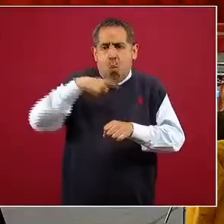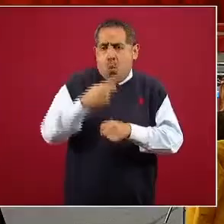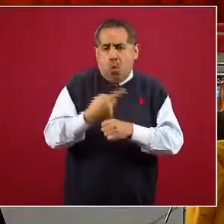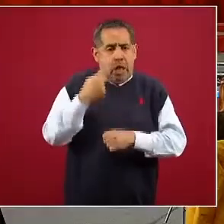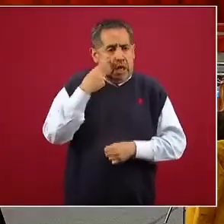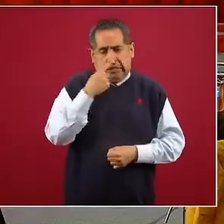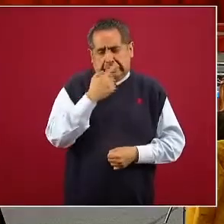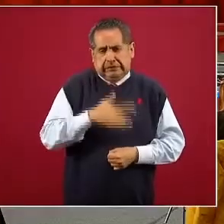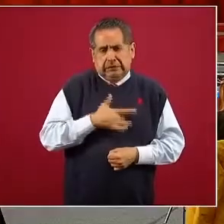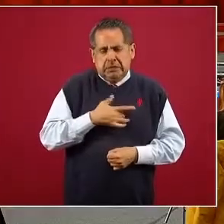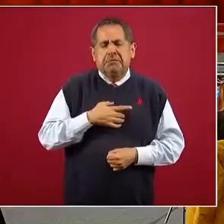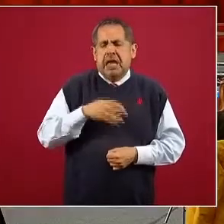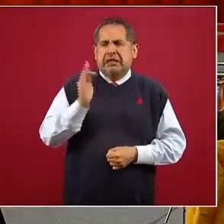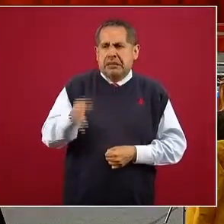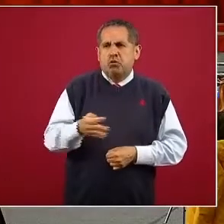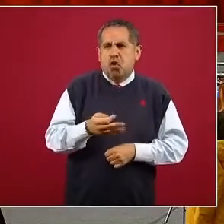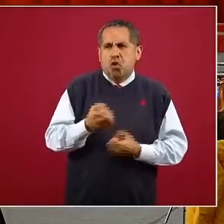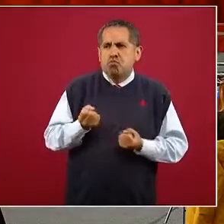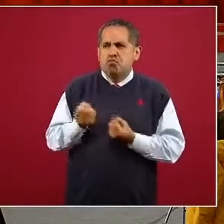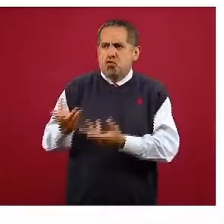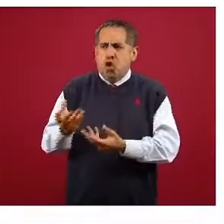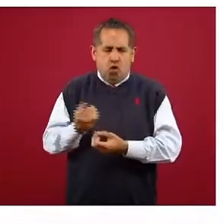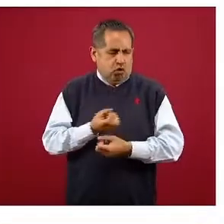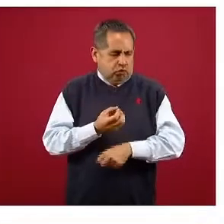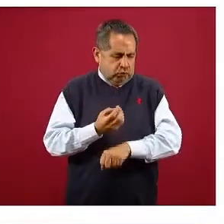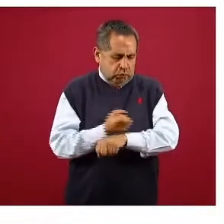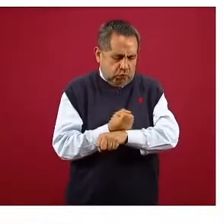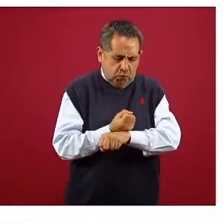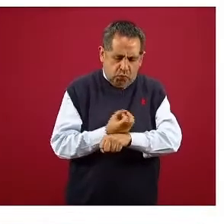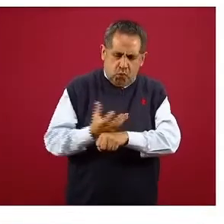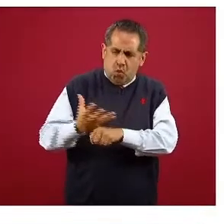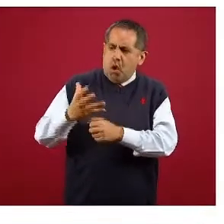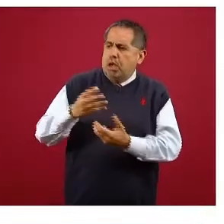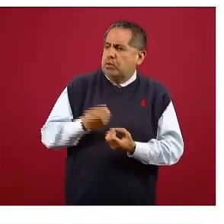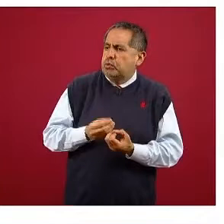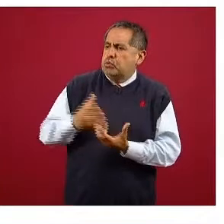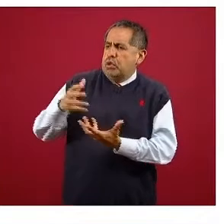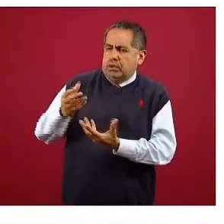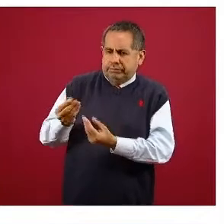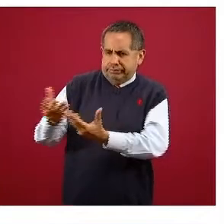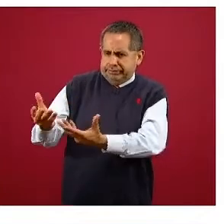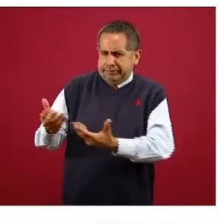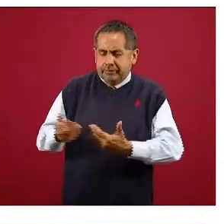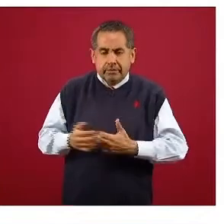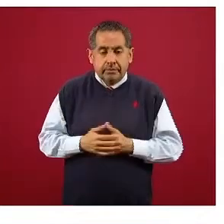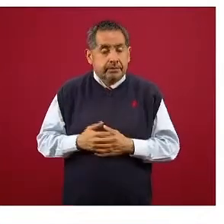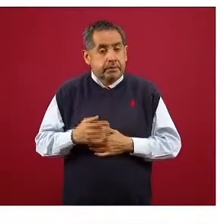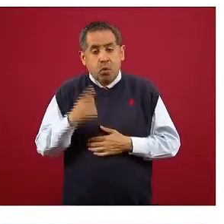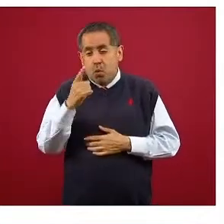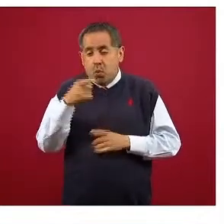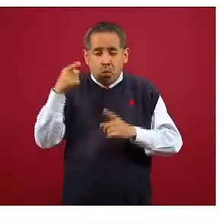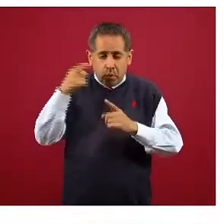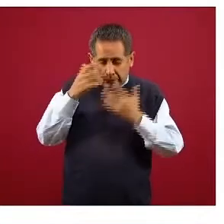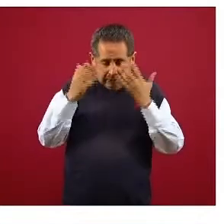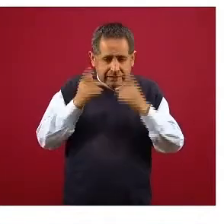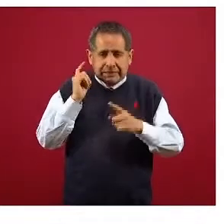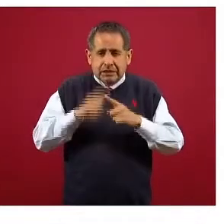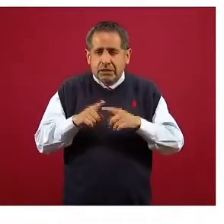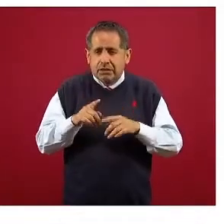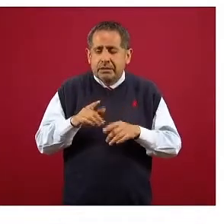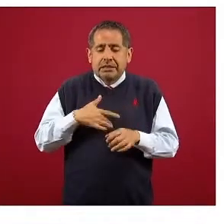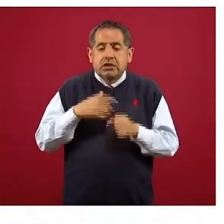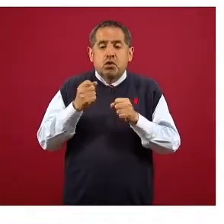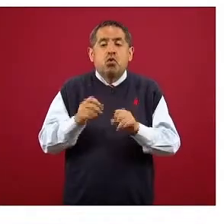incremente en nuestro país. Conocimiento basado en ciencia nos muestra de que la fuente más segura de obtención de